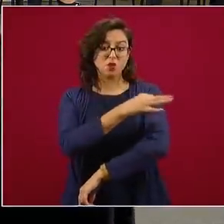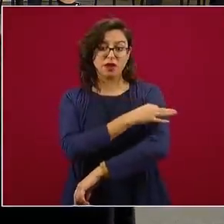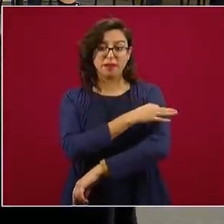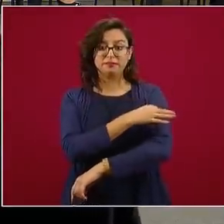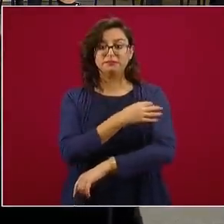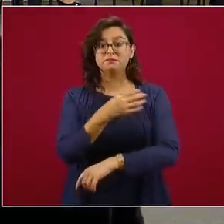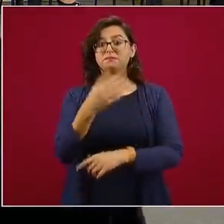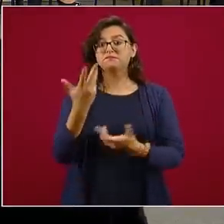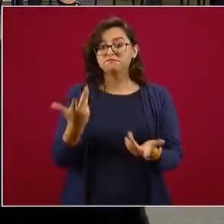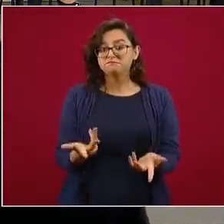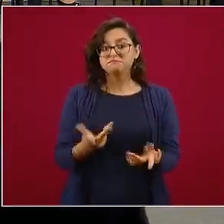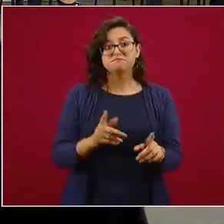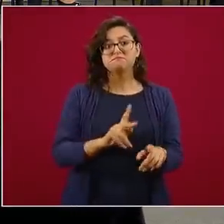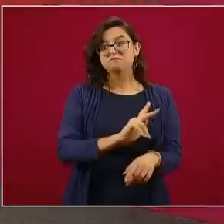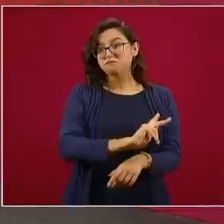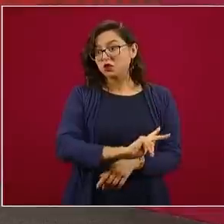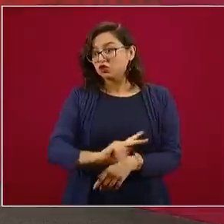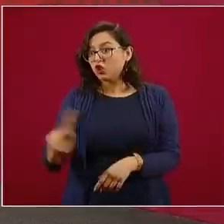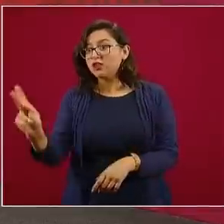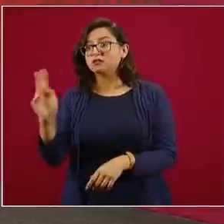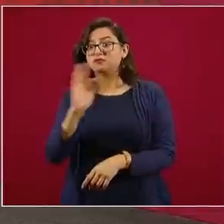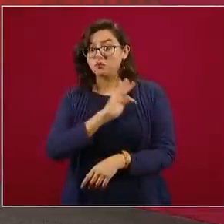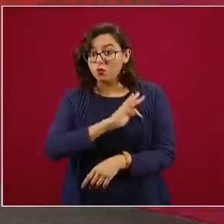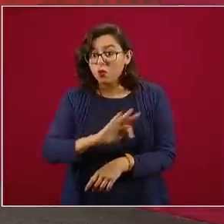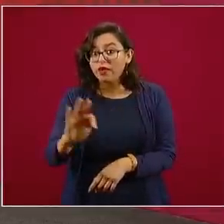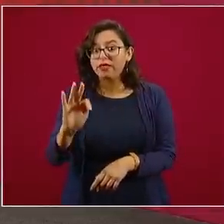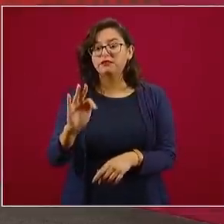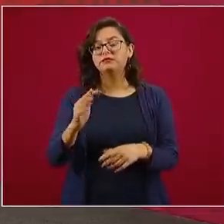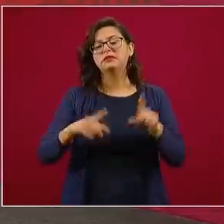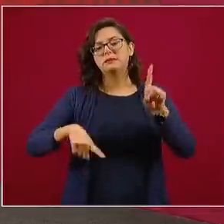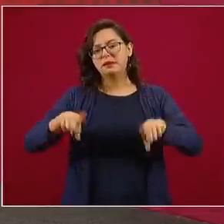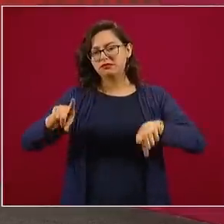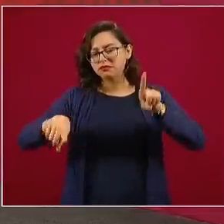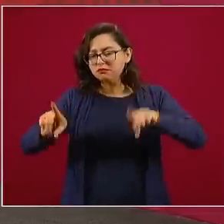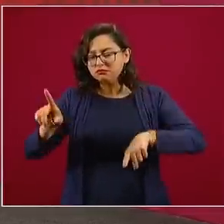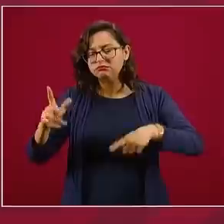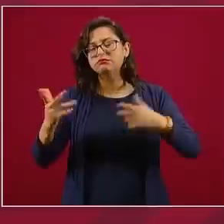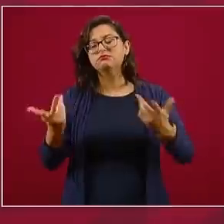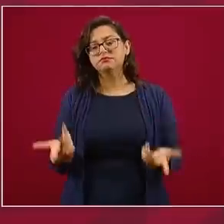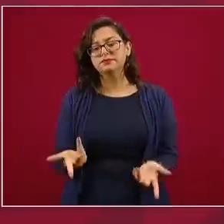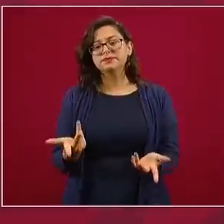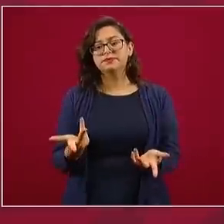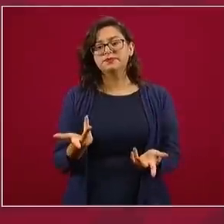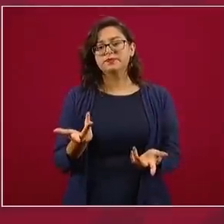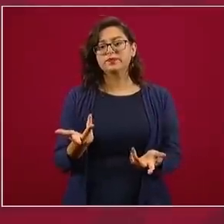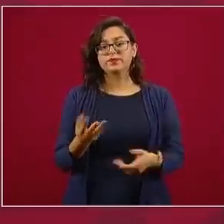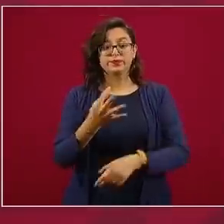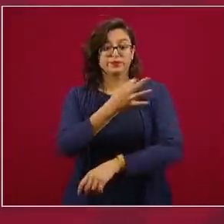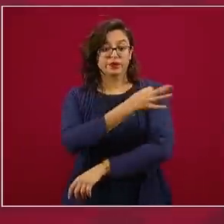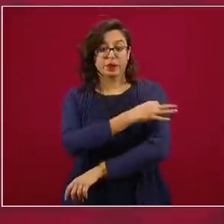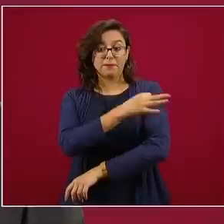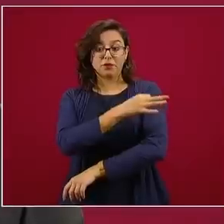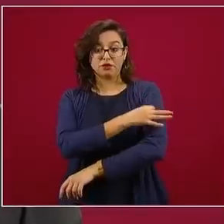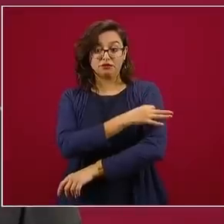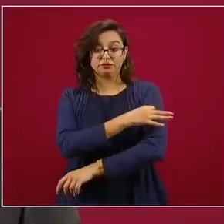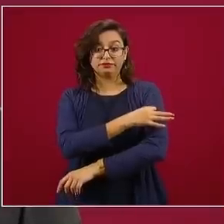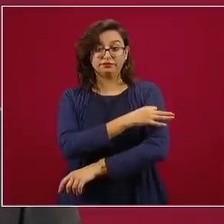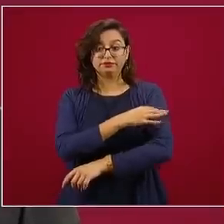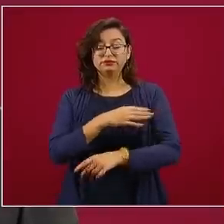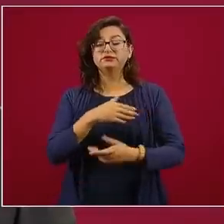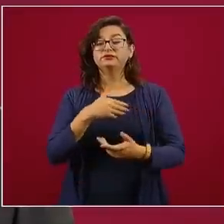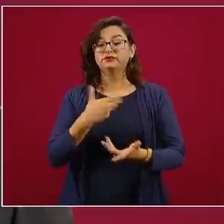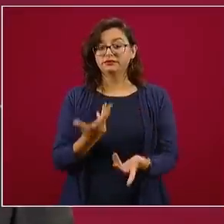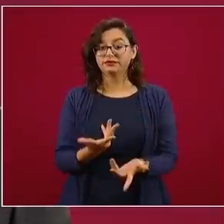de acuerdo a los lineamientos técnicos y científicos y por eso decimos, es una vacuna que estará disponible en